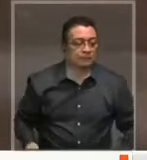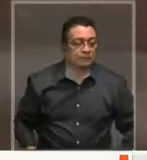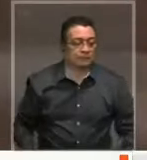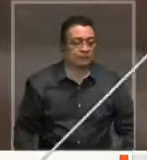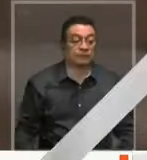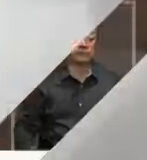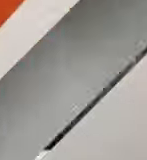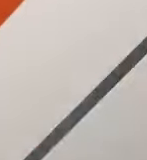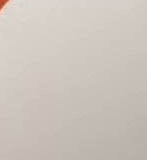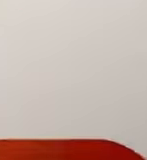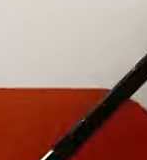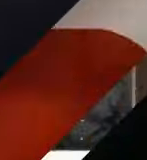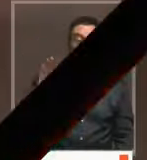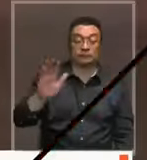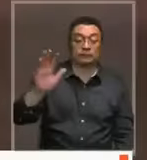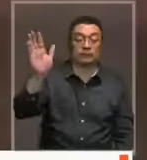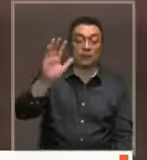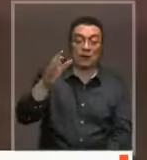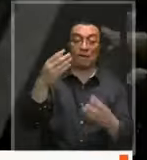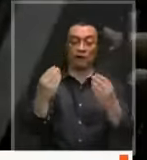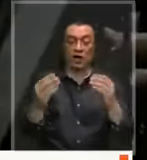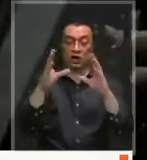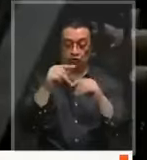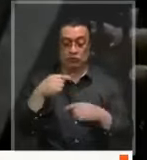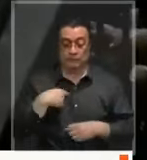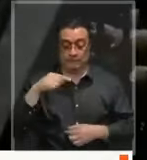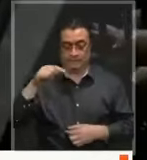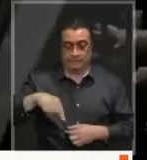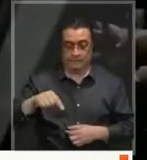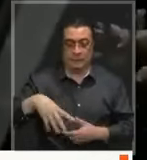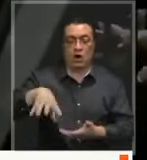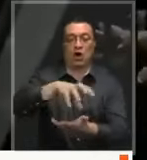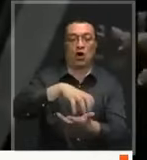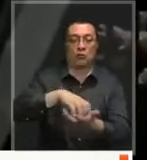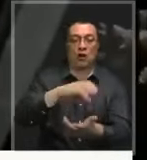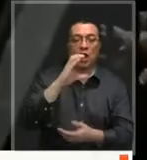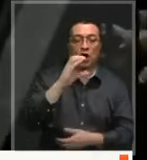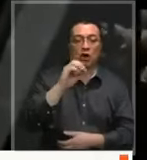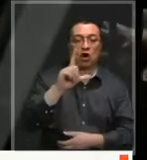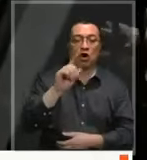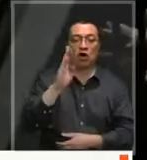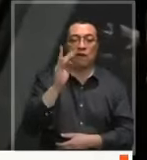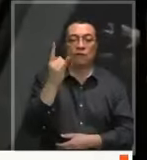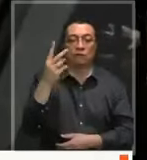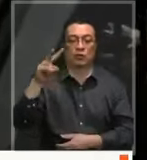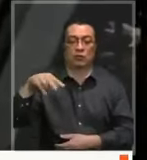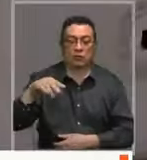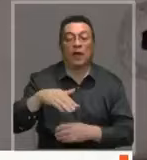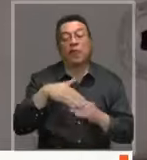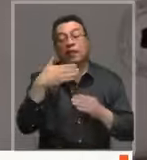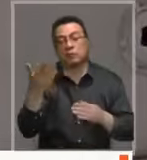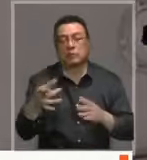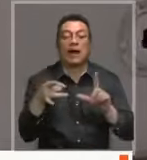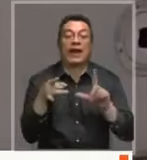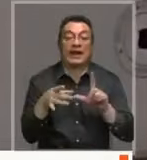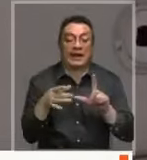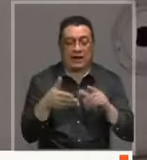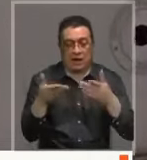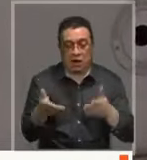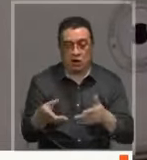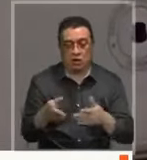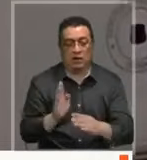Hola, buenas noches. Efectivamente, nos hemos trasladado hasta la comuna de Colbún y posteriormente a la ciudad de Linares, donde hemos llegado en estos